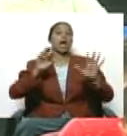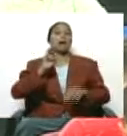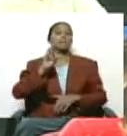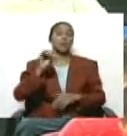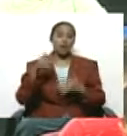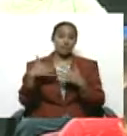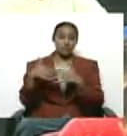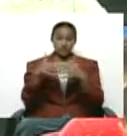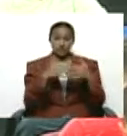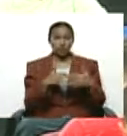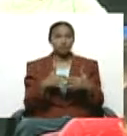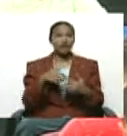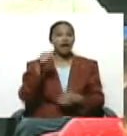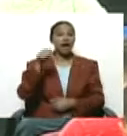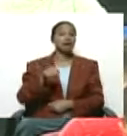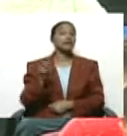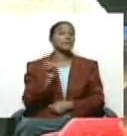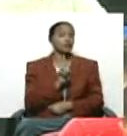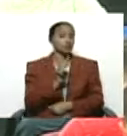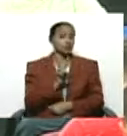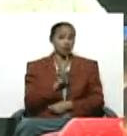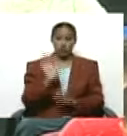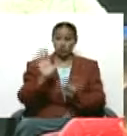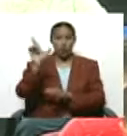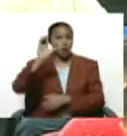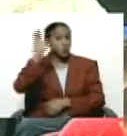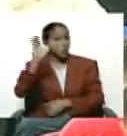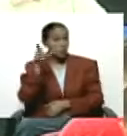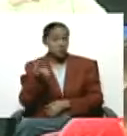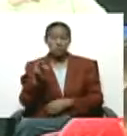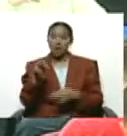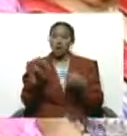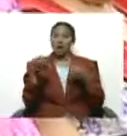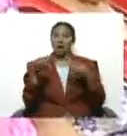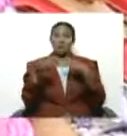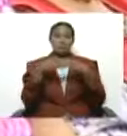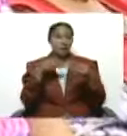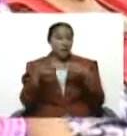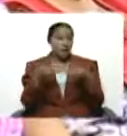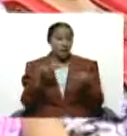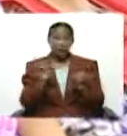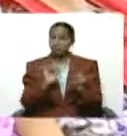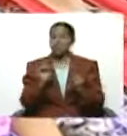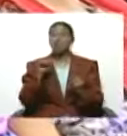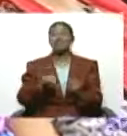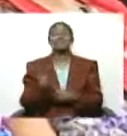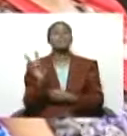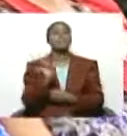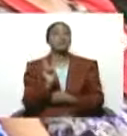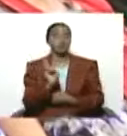no en Colombia, ni en Panamá, ni en Estados Unidos, aquí en Venezuela.